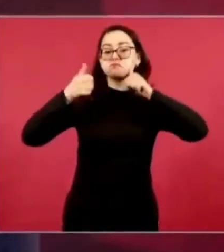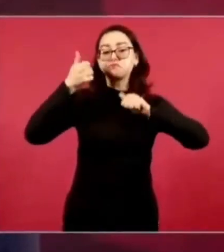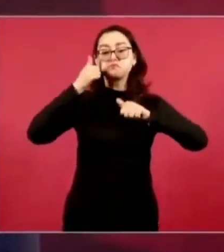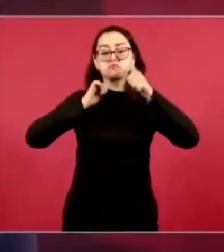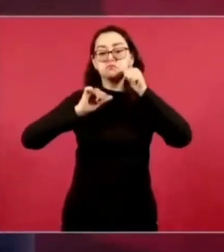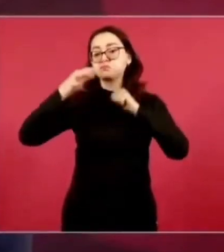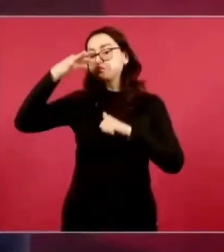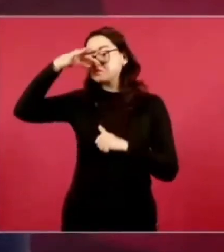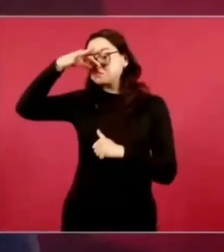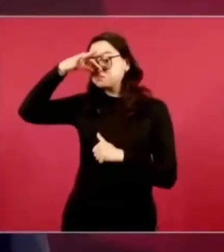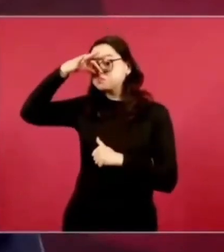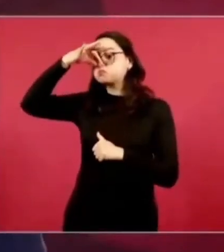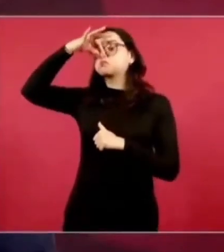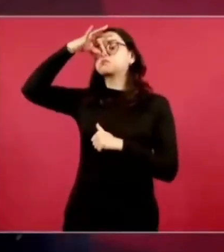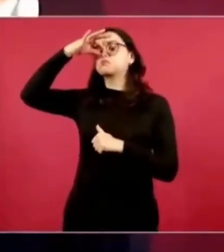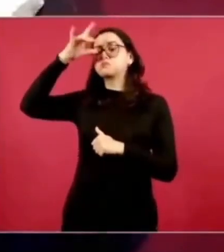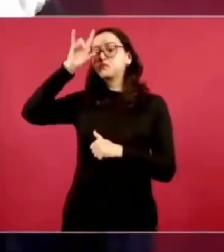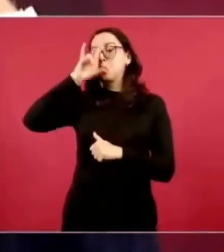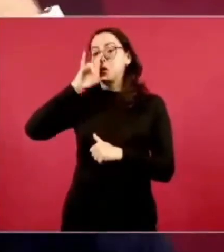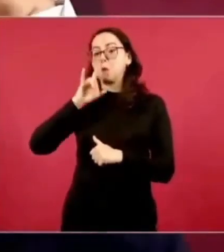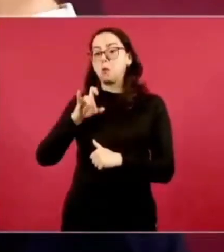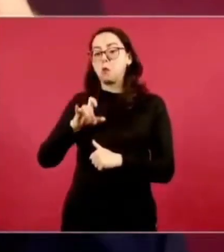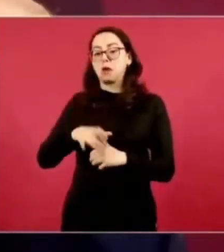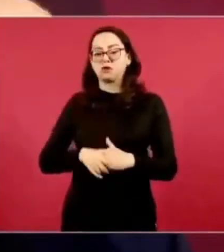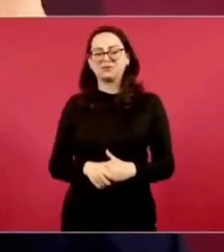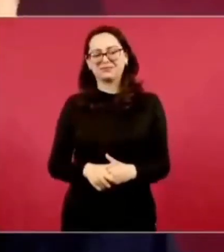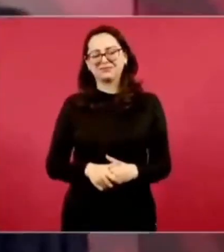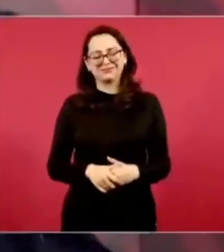Respingó la nariz. Ya no lo quiero decir.